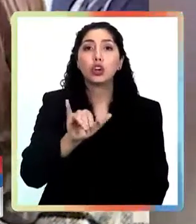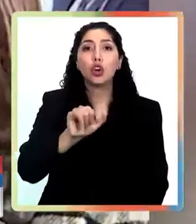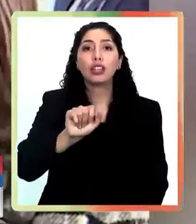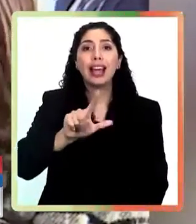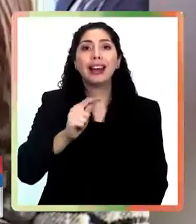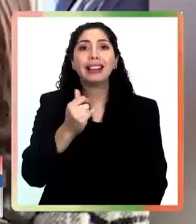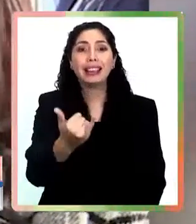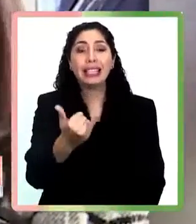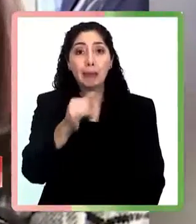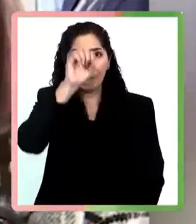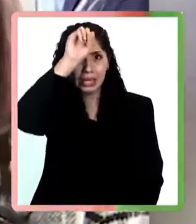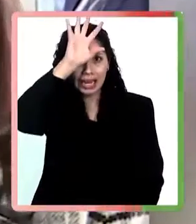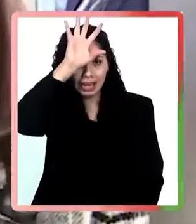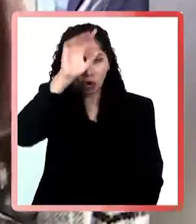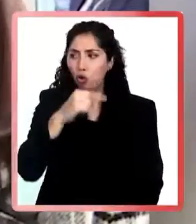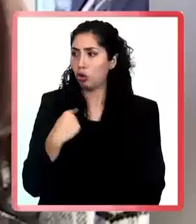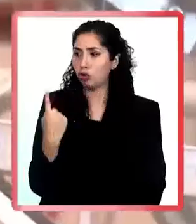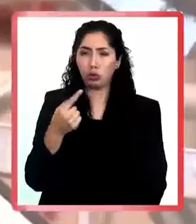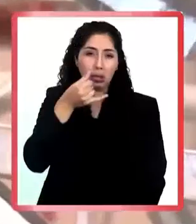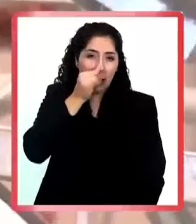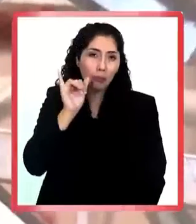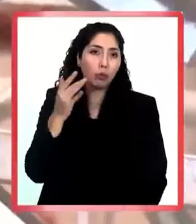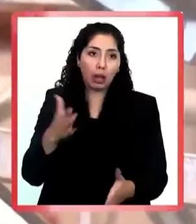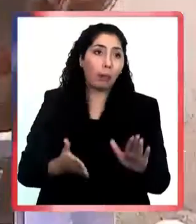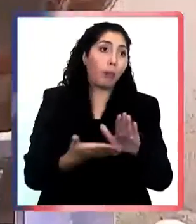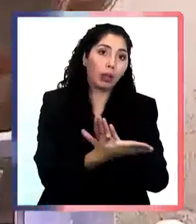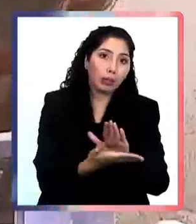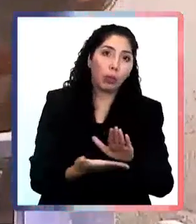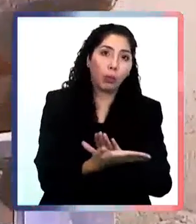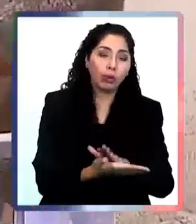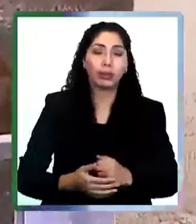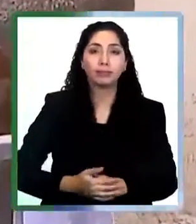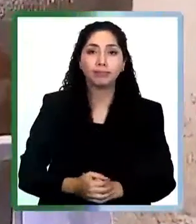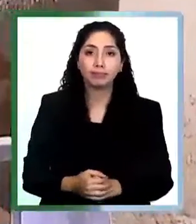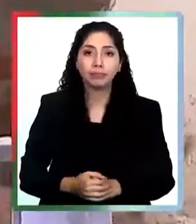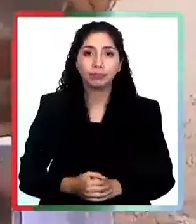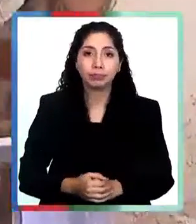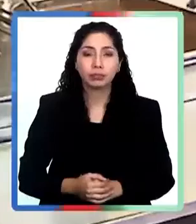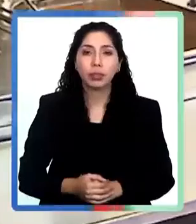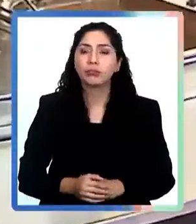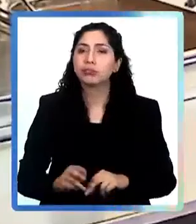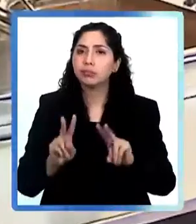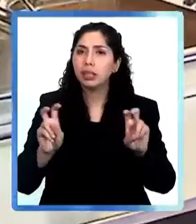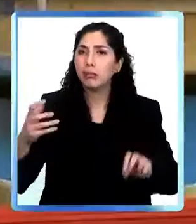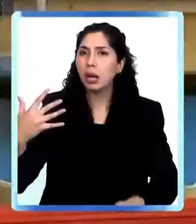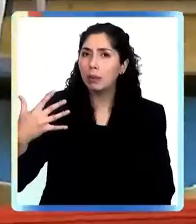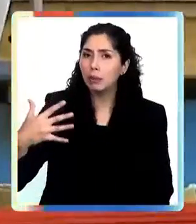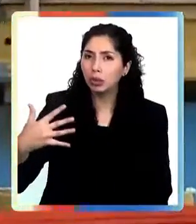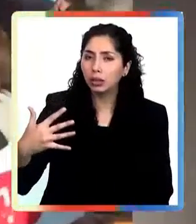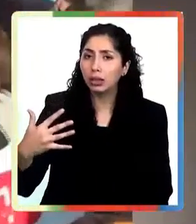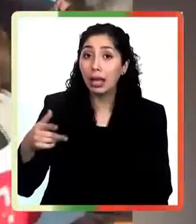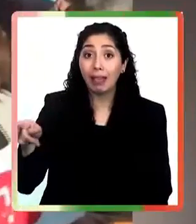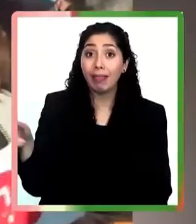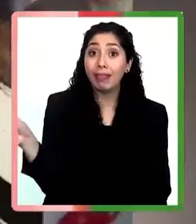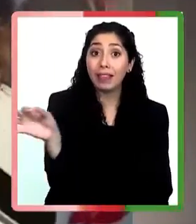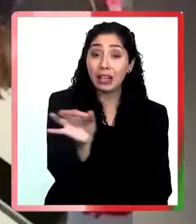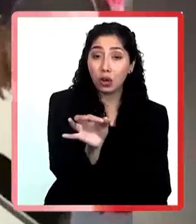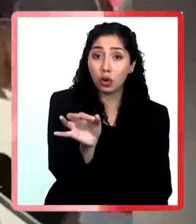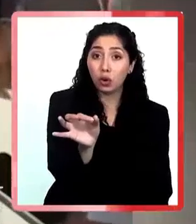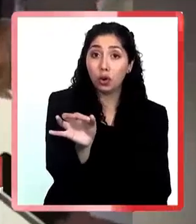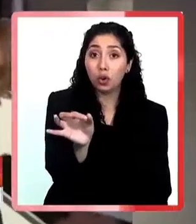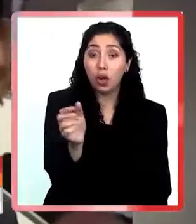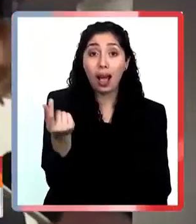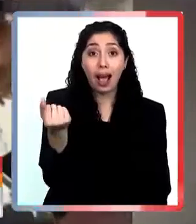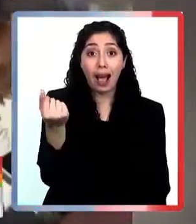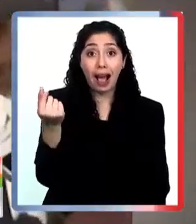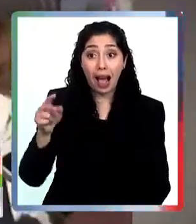no siempre salió de nosotros más planteado durante mucho mucho tiempo materia provisional de importantes criterios porque él dijo que se iba a mantener